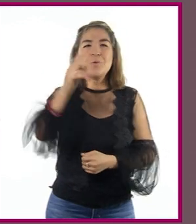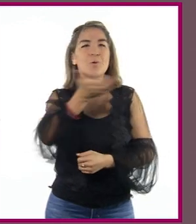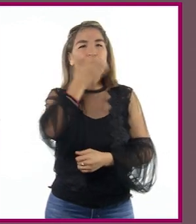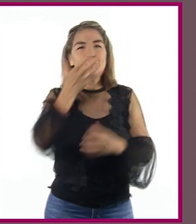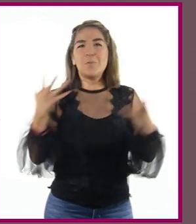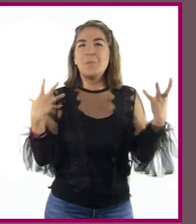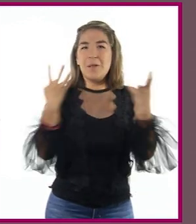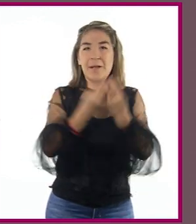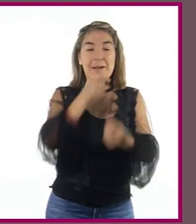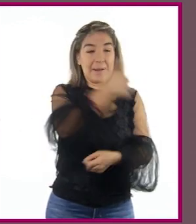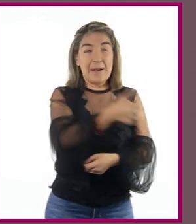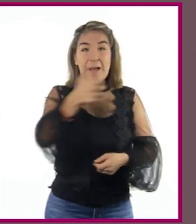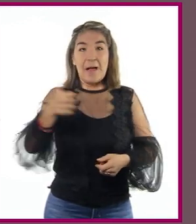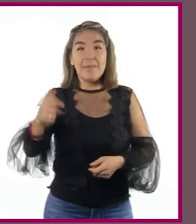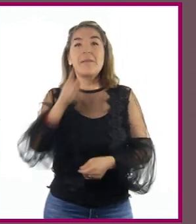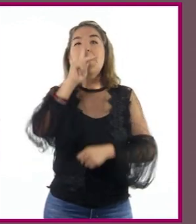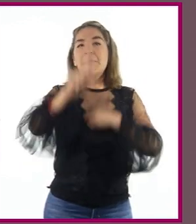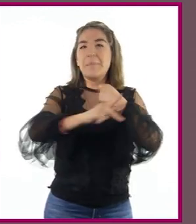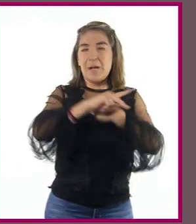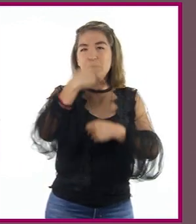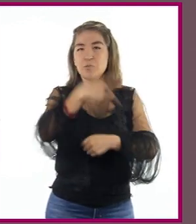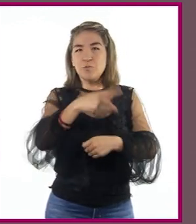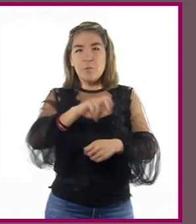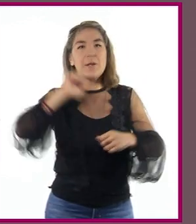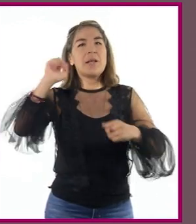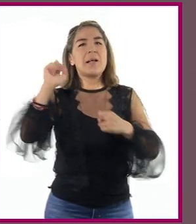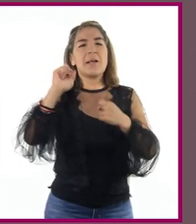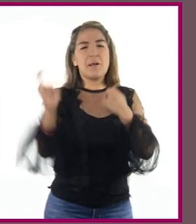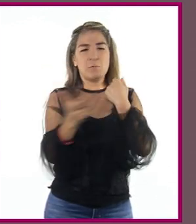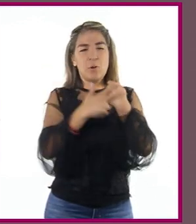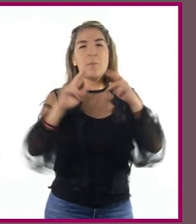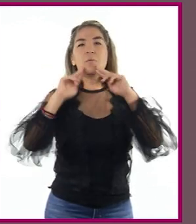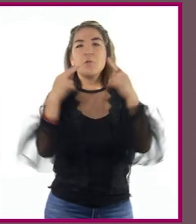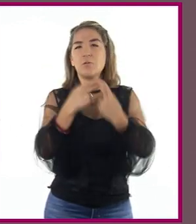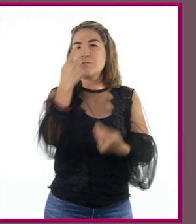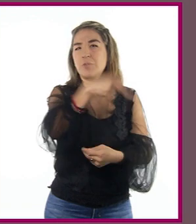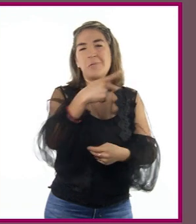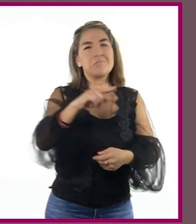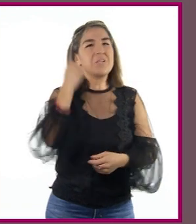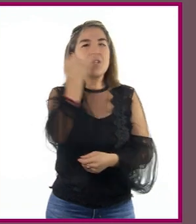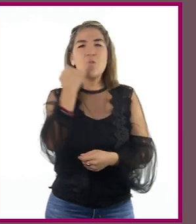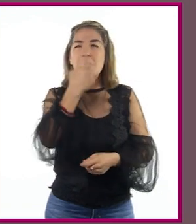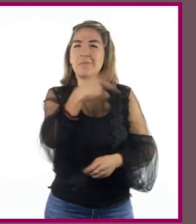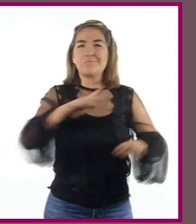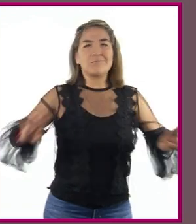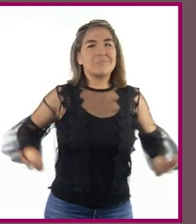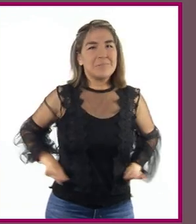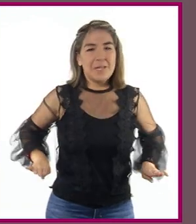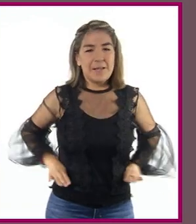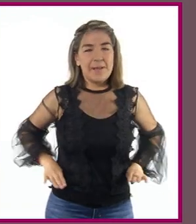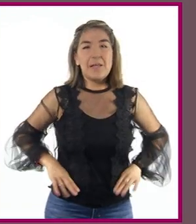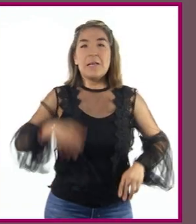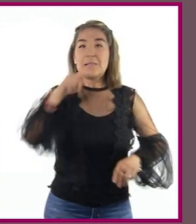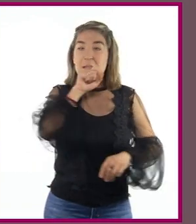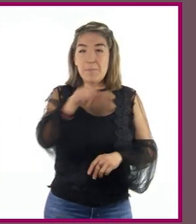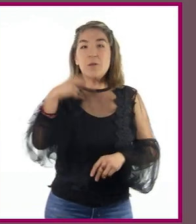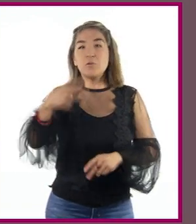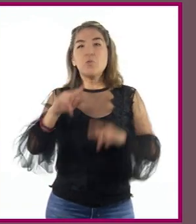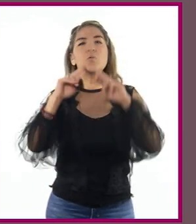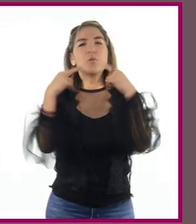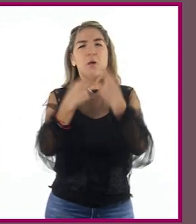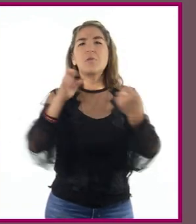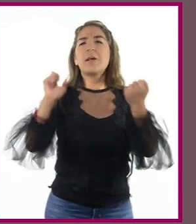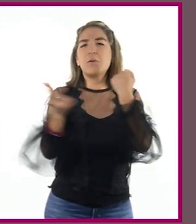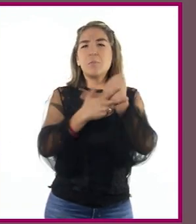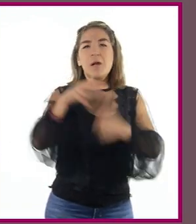En cada país de la Unión Europea, las personas hablan su propio idioma. La Unión Europea protege